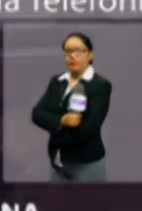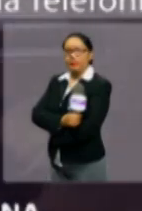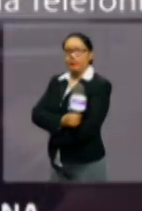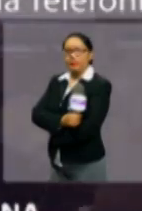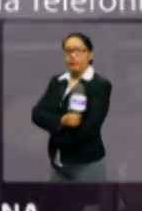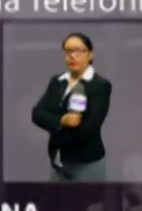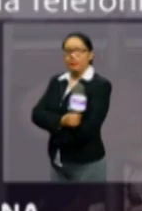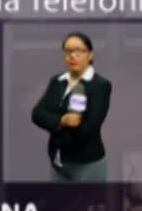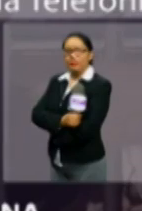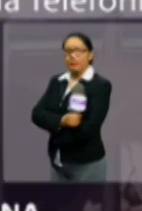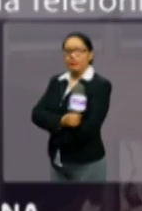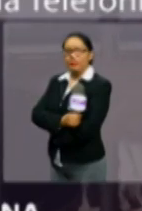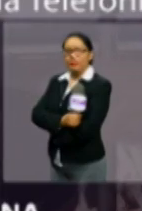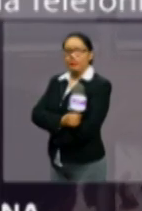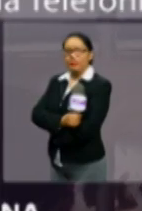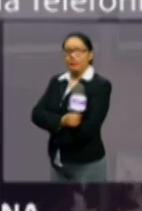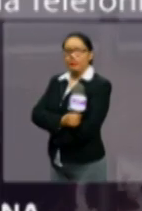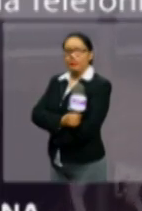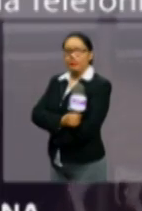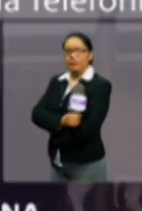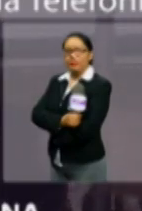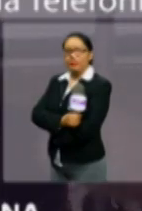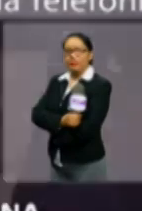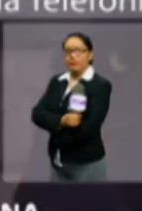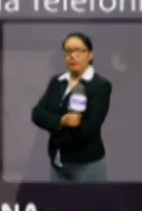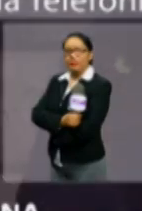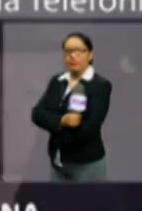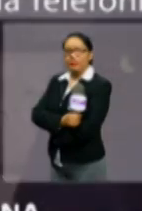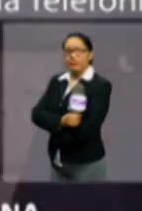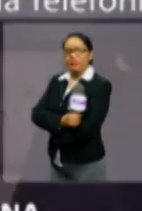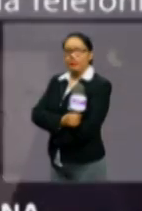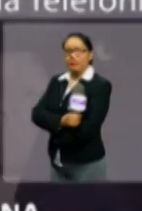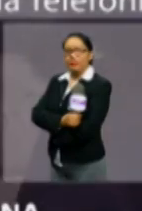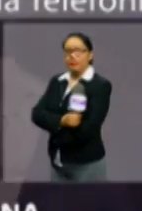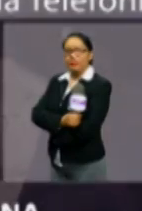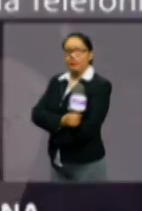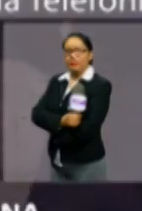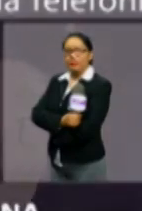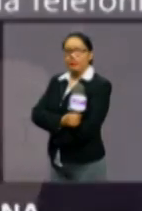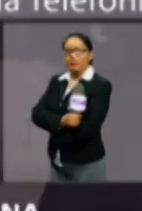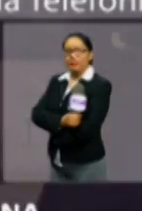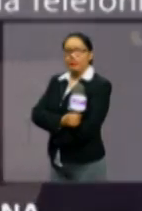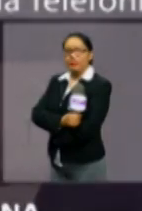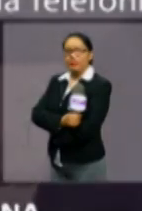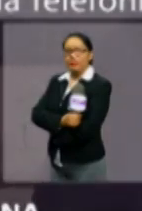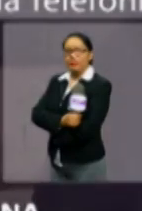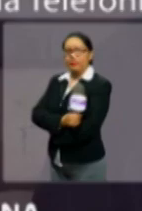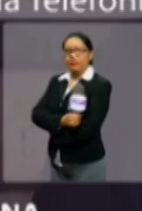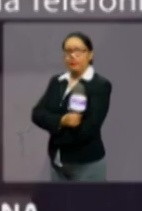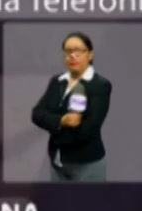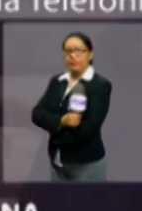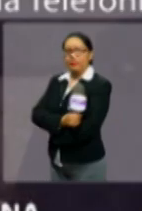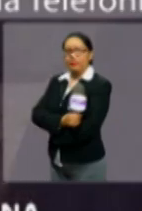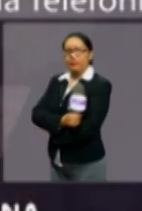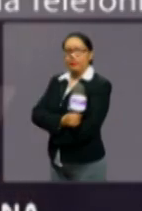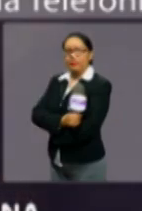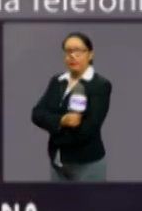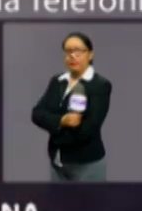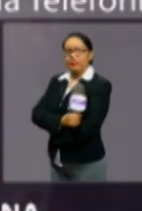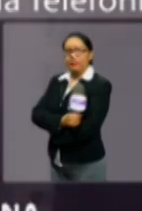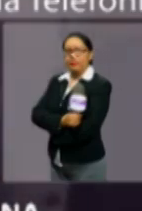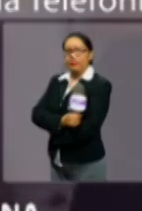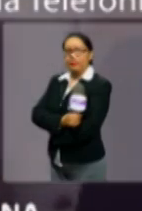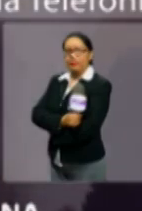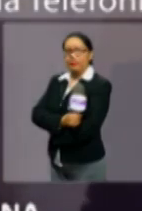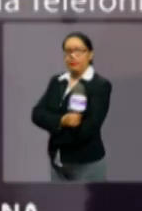enfermedades, la reproducción, nutrición y genética, así como también contará con exhibiciones de tecnología y equipos relacionados con la